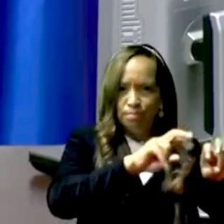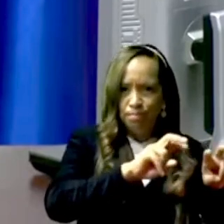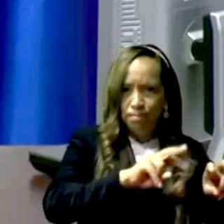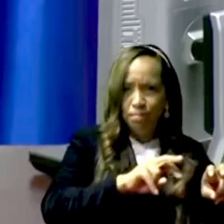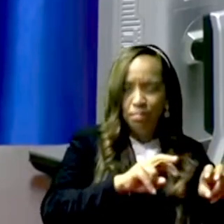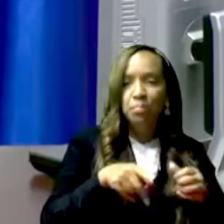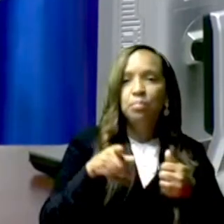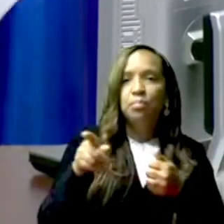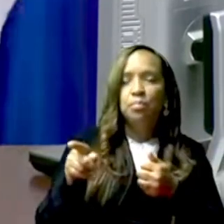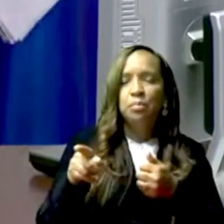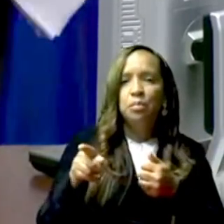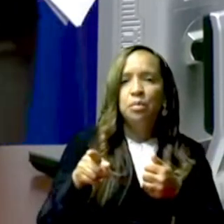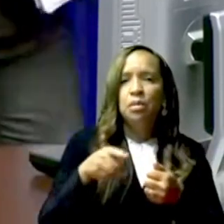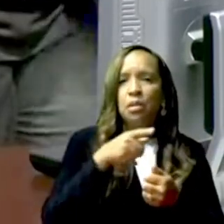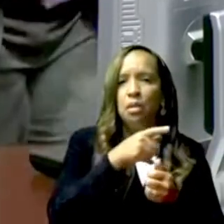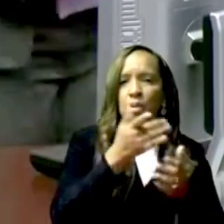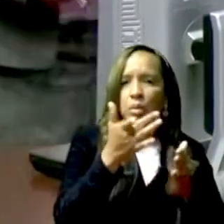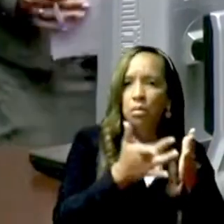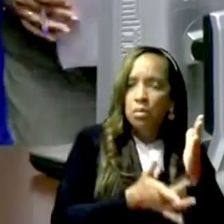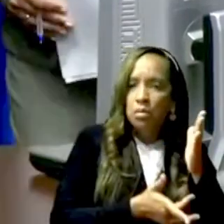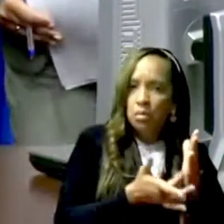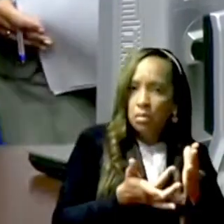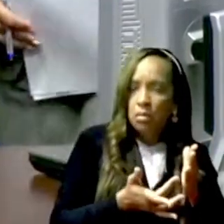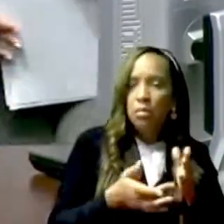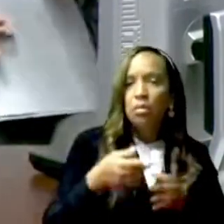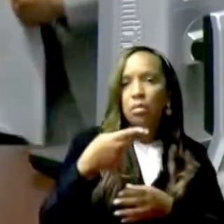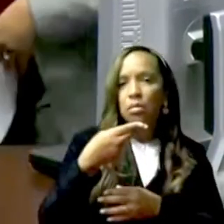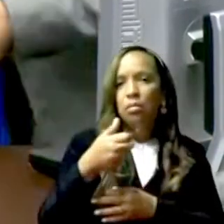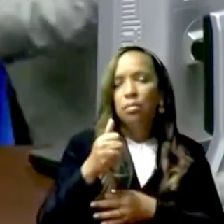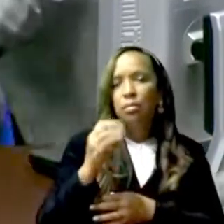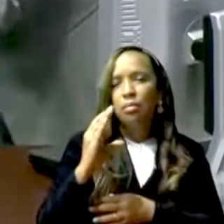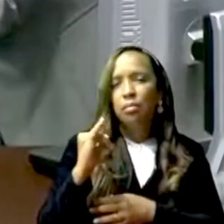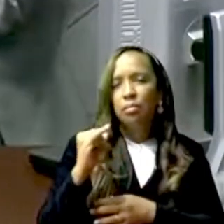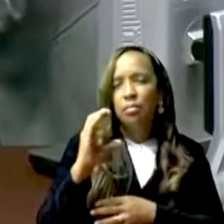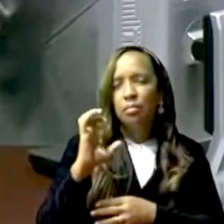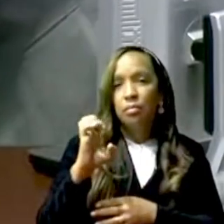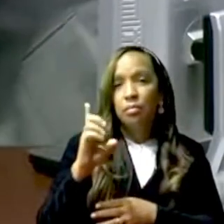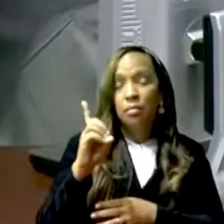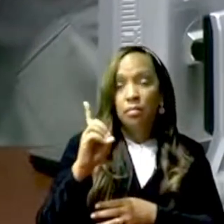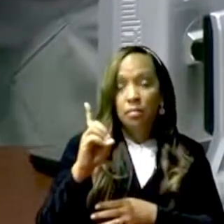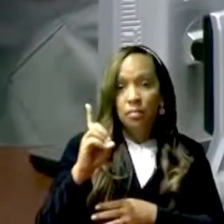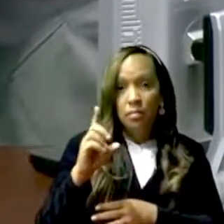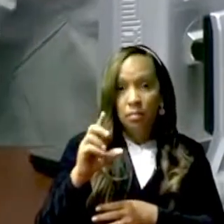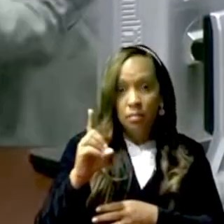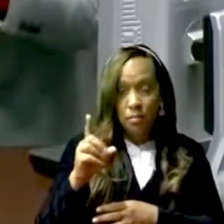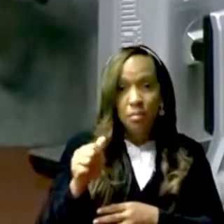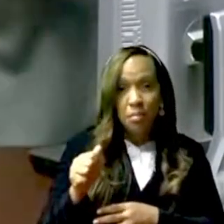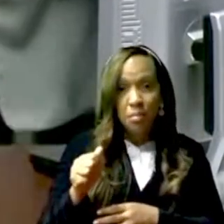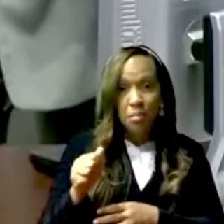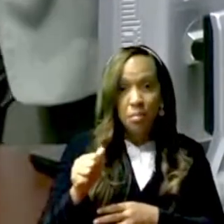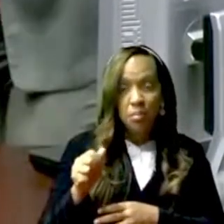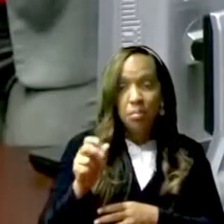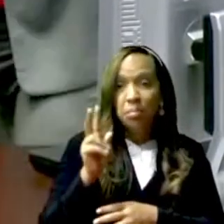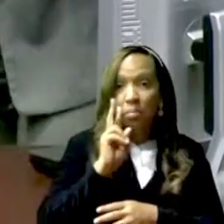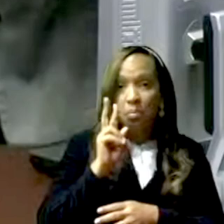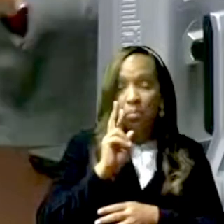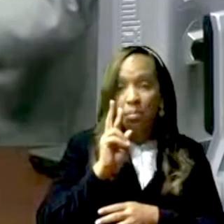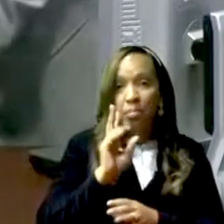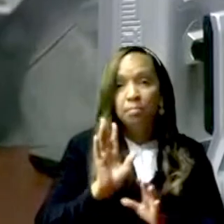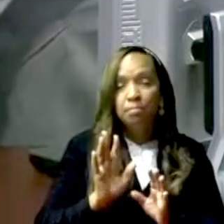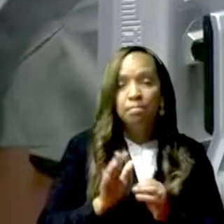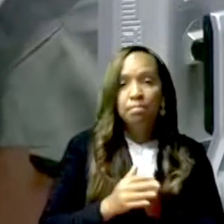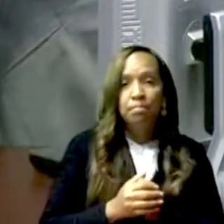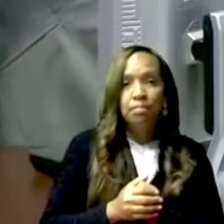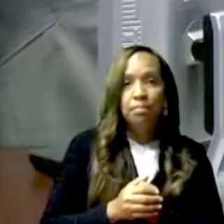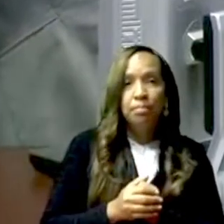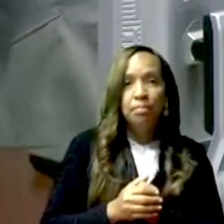ambas. Vamos a verlo con secretaría más adelante. No lo puede mandar. Ah, ok. Lo